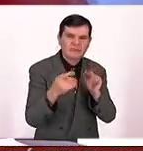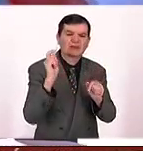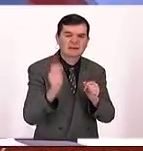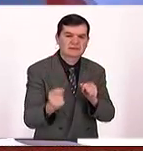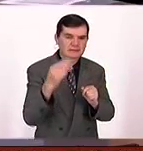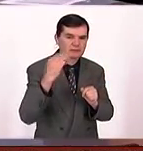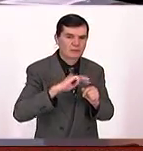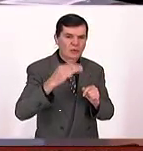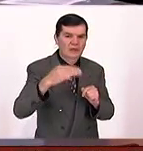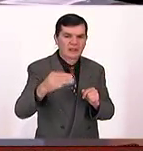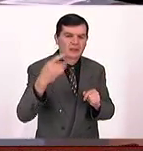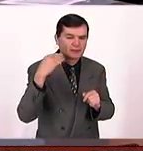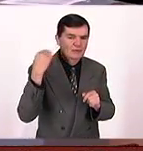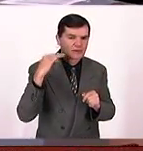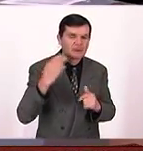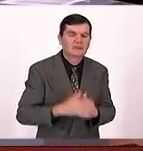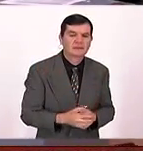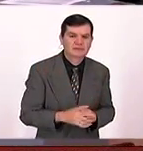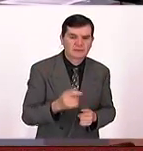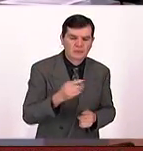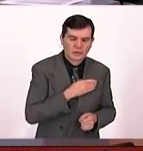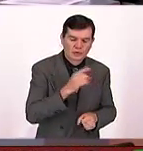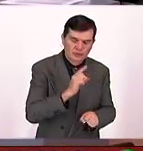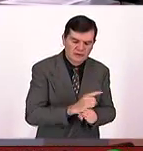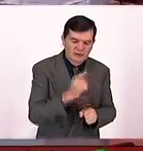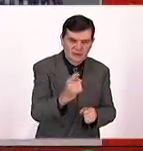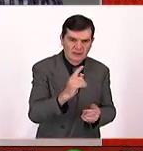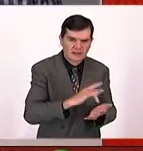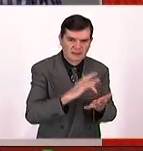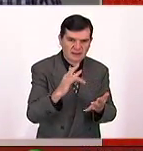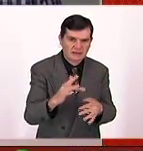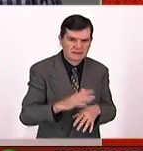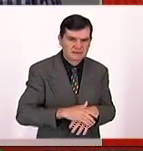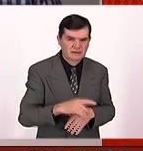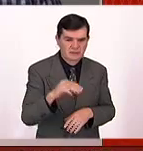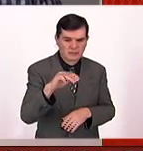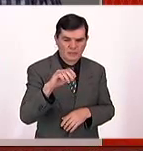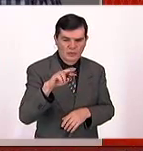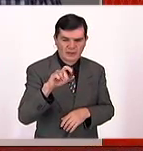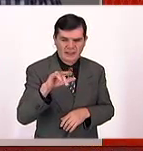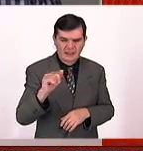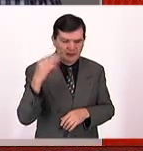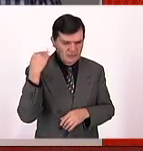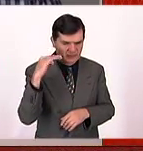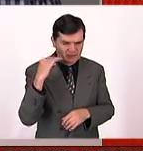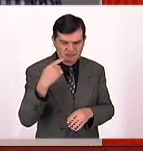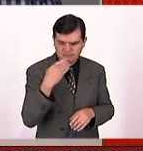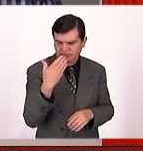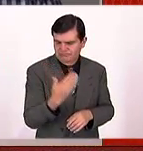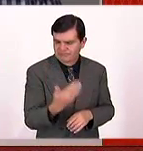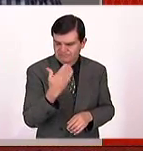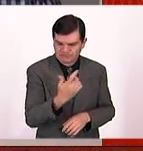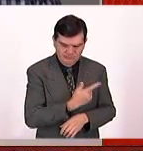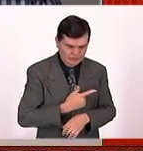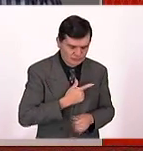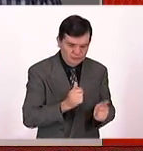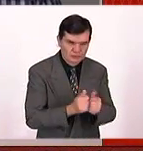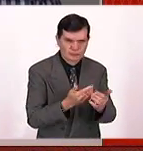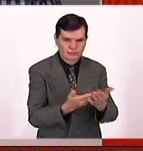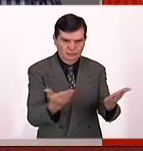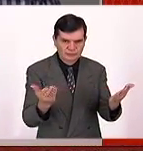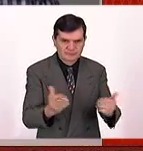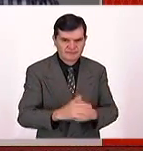Morelia? Buenos días, Omar. Muchas gracias y pues Morelia, muy bien, todo muy bien por acá. Un gusto estar con